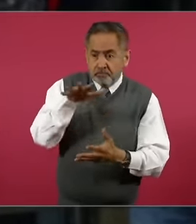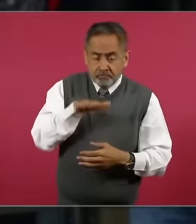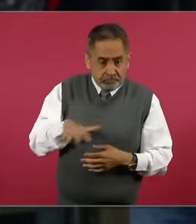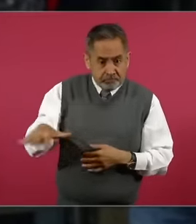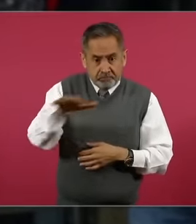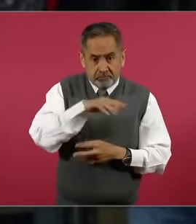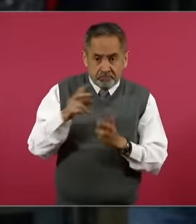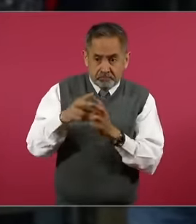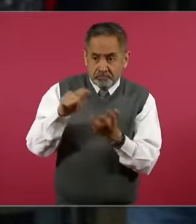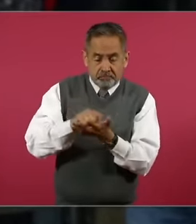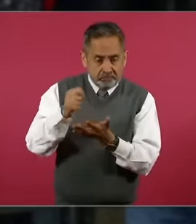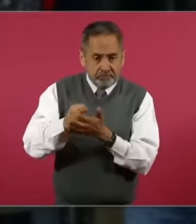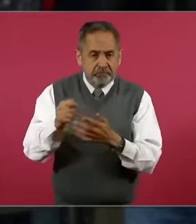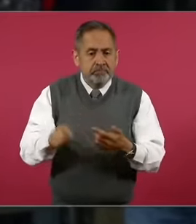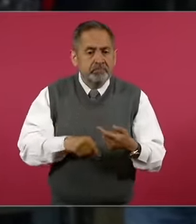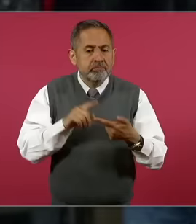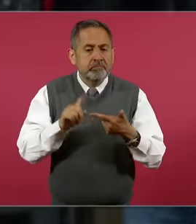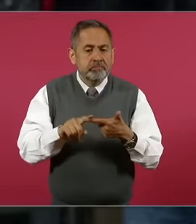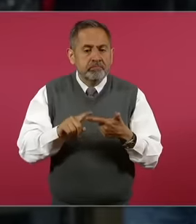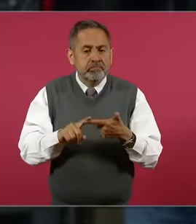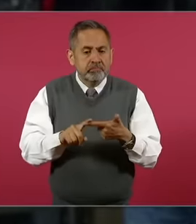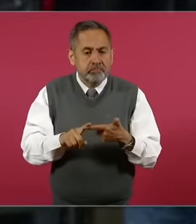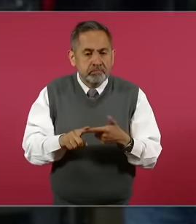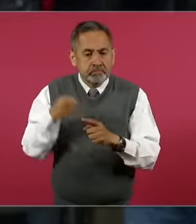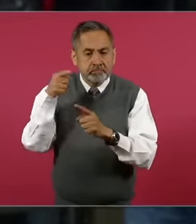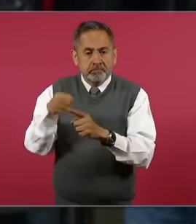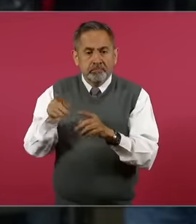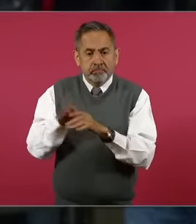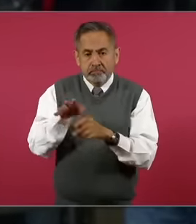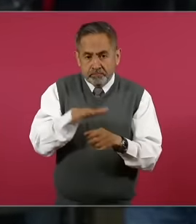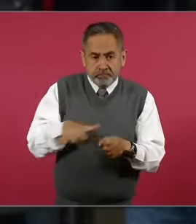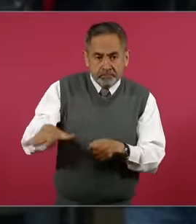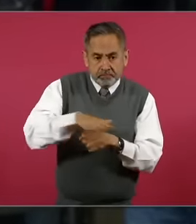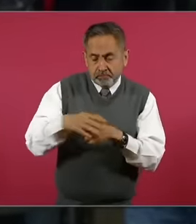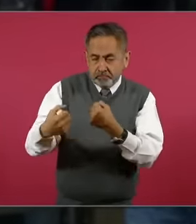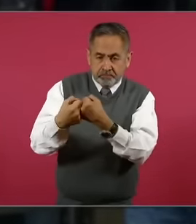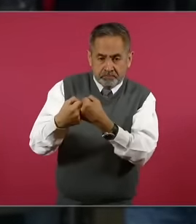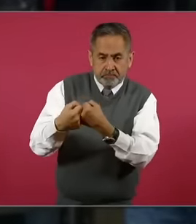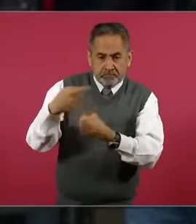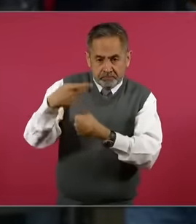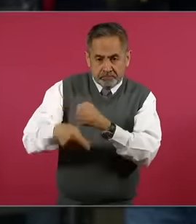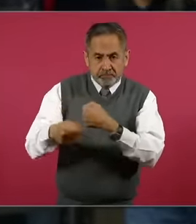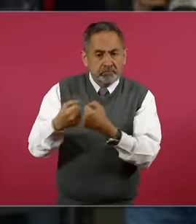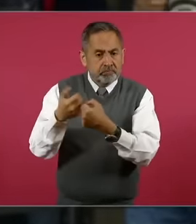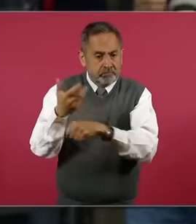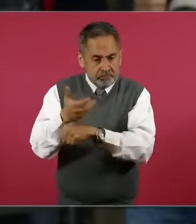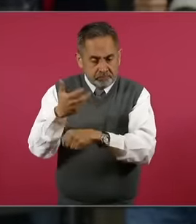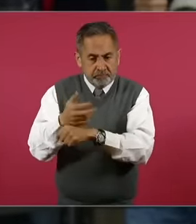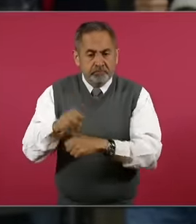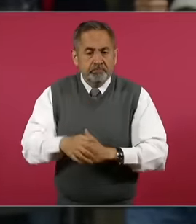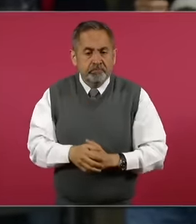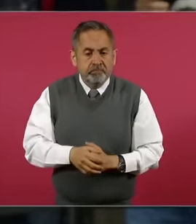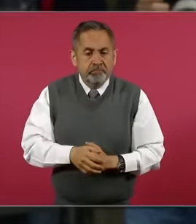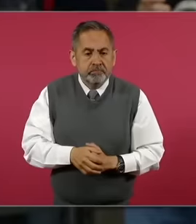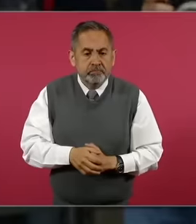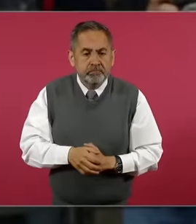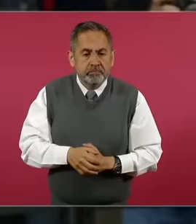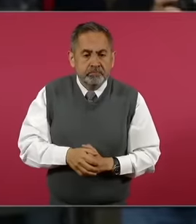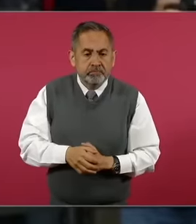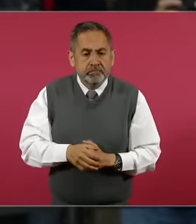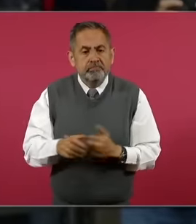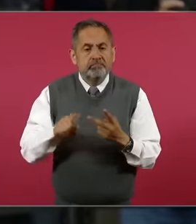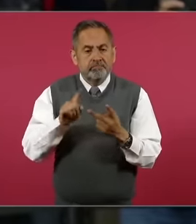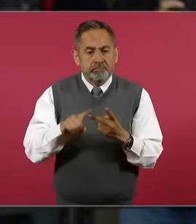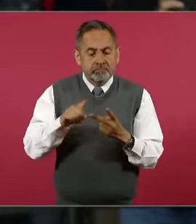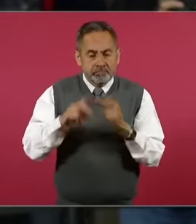geografía, y particularmente toda la región fronteriza con Estados Unidos. La